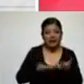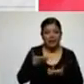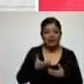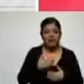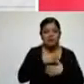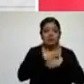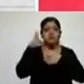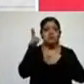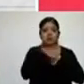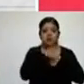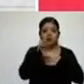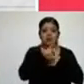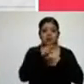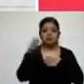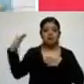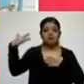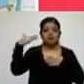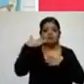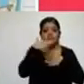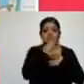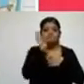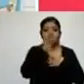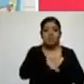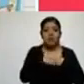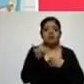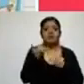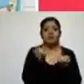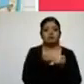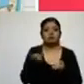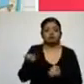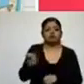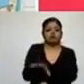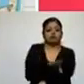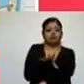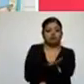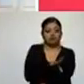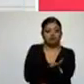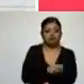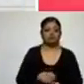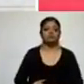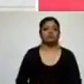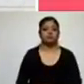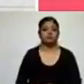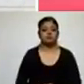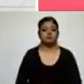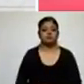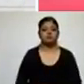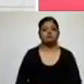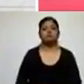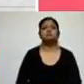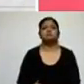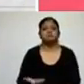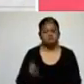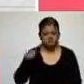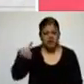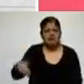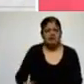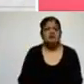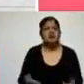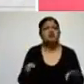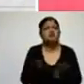asfixia, intoxicaciones y electrocución. ¿Qué puede ocasionar un